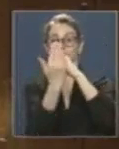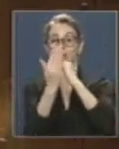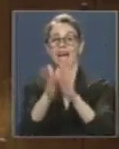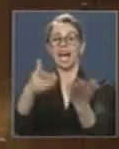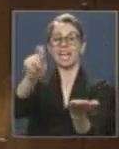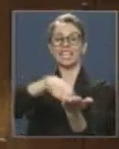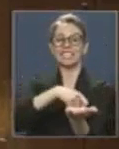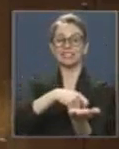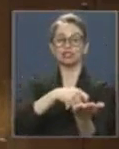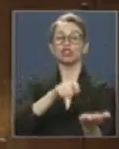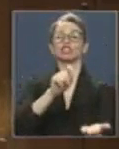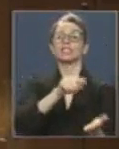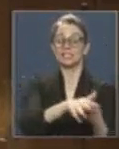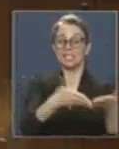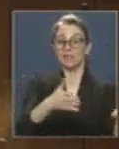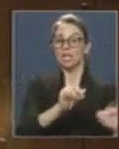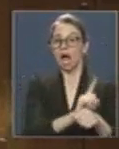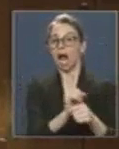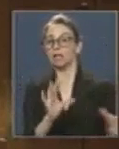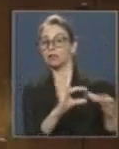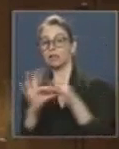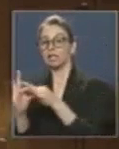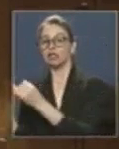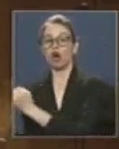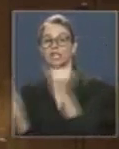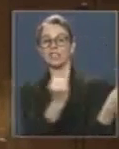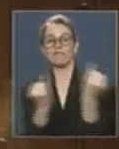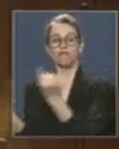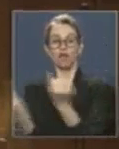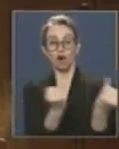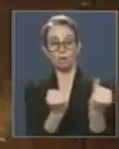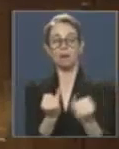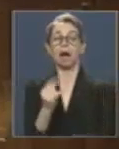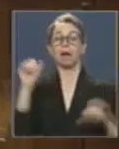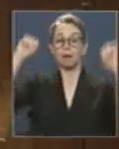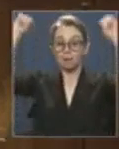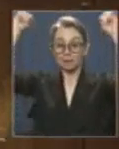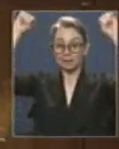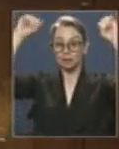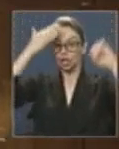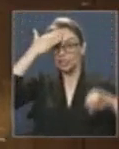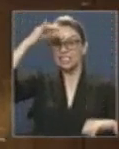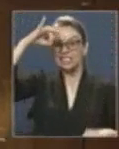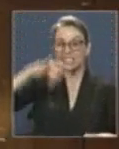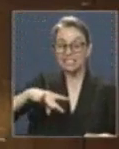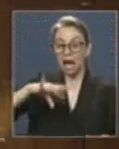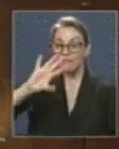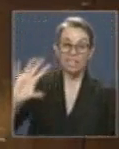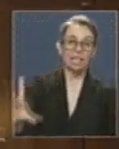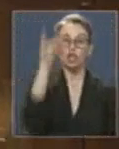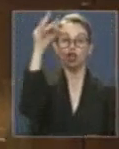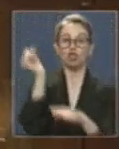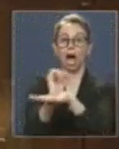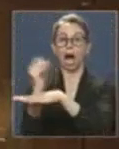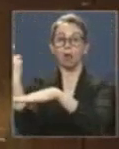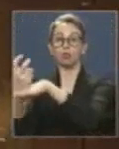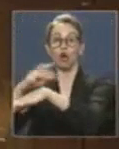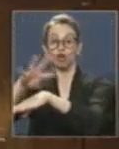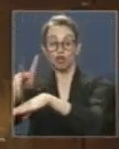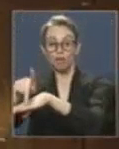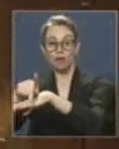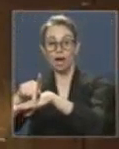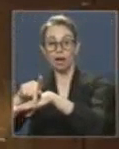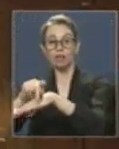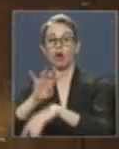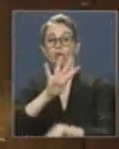registro civil e identificación, y 2, se establece que cuando el Ministerio Público tome conocimiento del hallazgo del vehículo deberá oficiar dentro